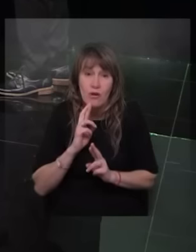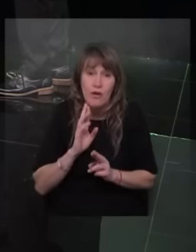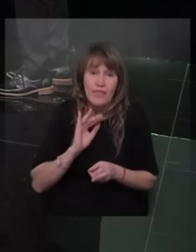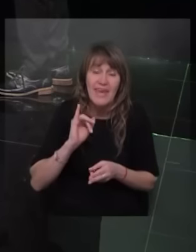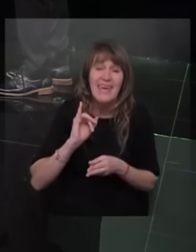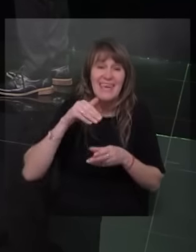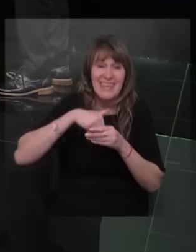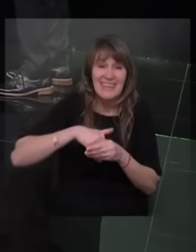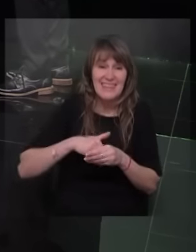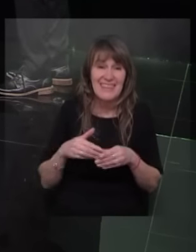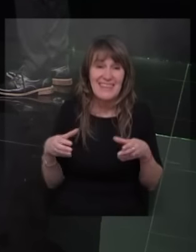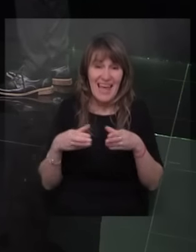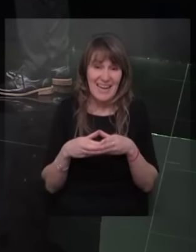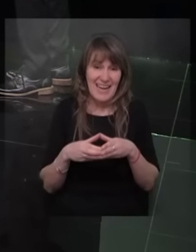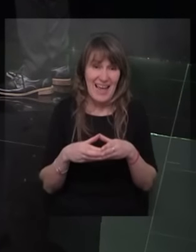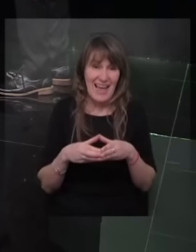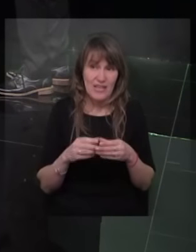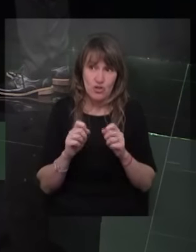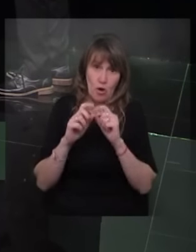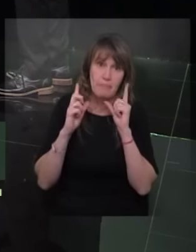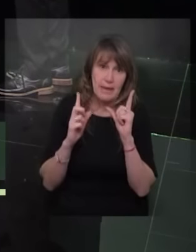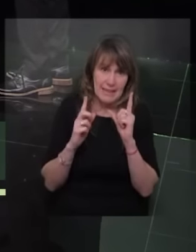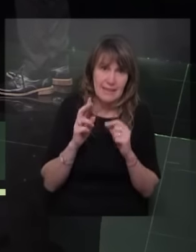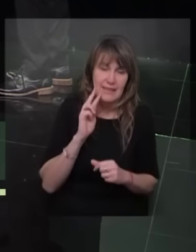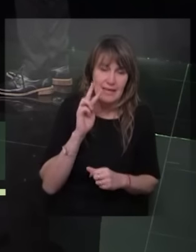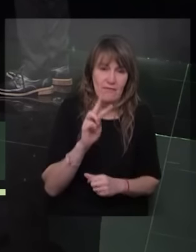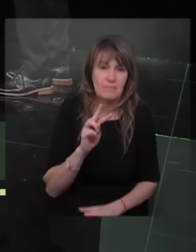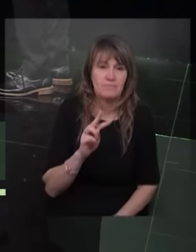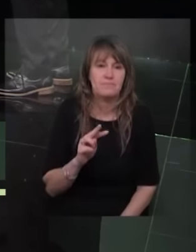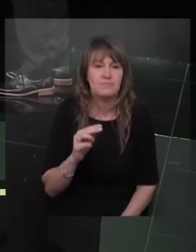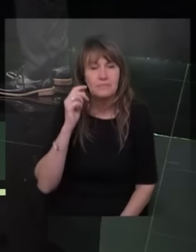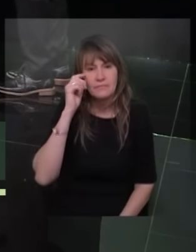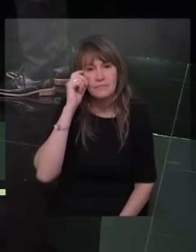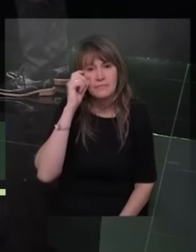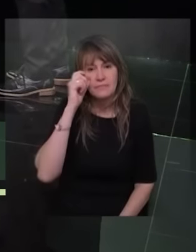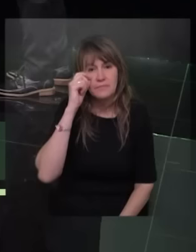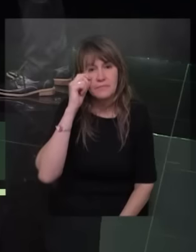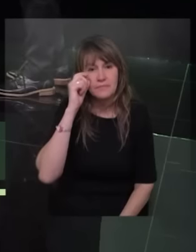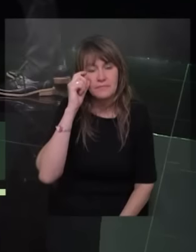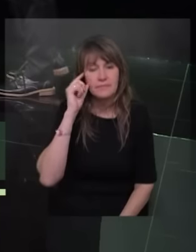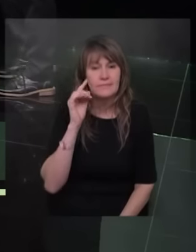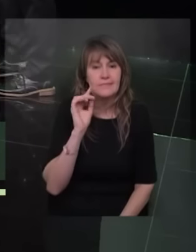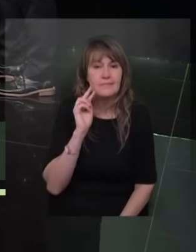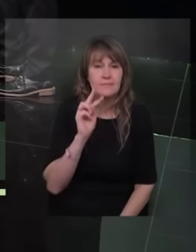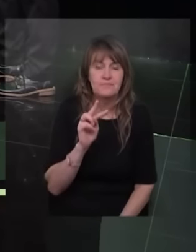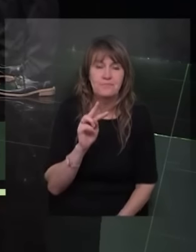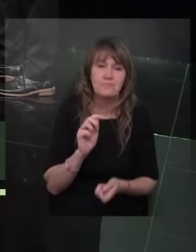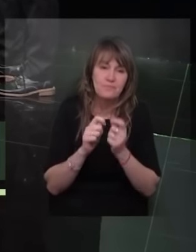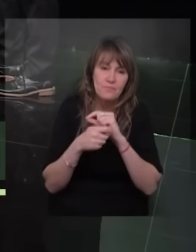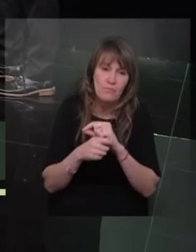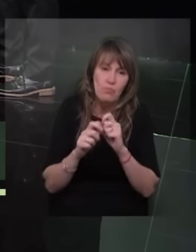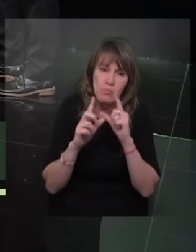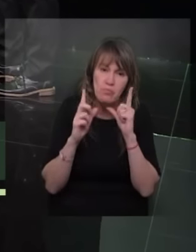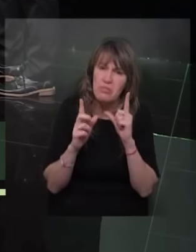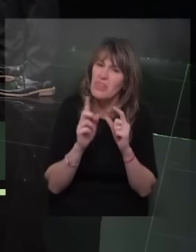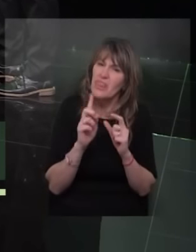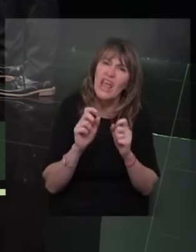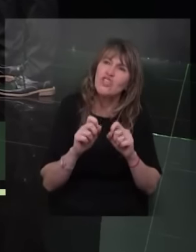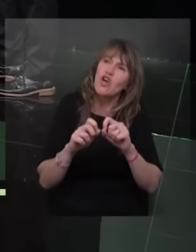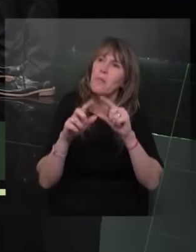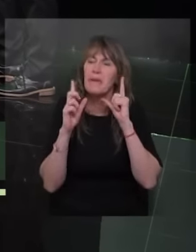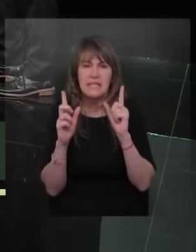que relevamos en esta última encuesta lo tenemos en la otra placa qué es lo que vemos podríamos decir que vemos poca sorpresa o